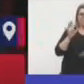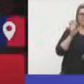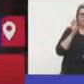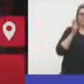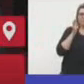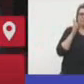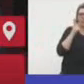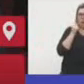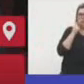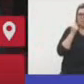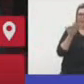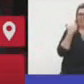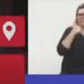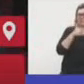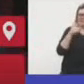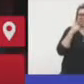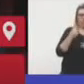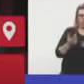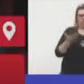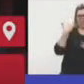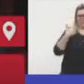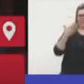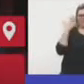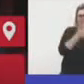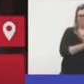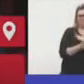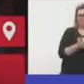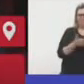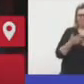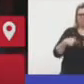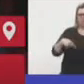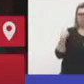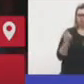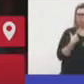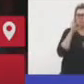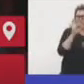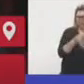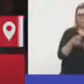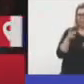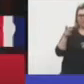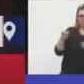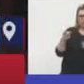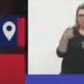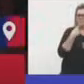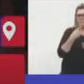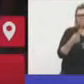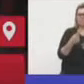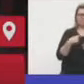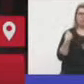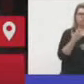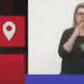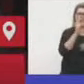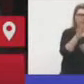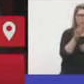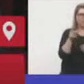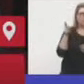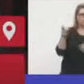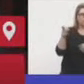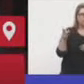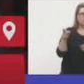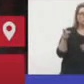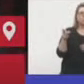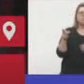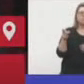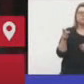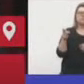las candidaturas? Vos decías, no hay que caer en la trampa de Cristina, algunos de nosotros caemos, no sé a quién te referías específicamente,